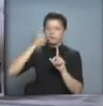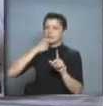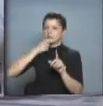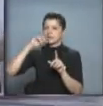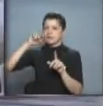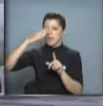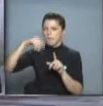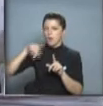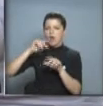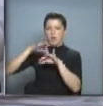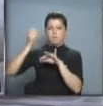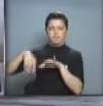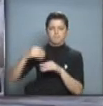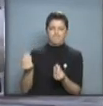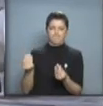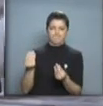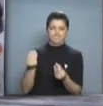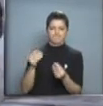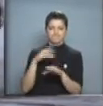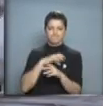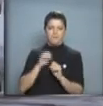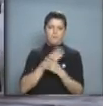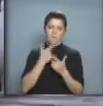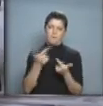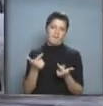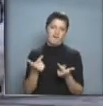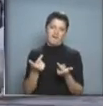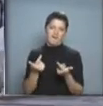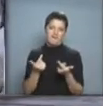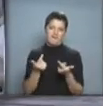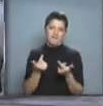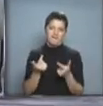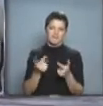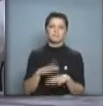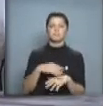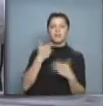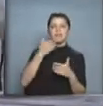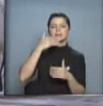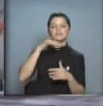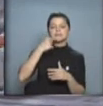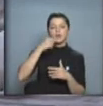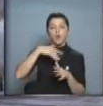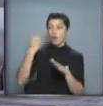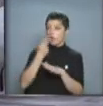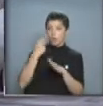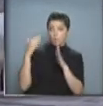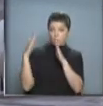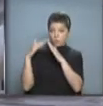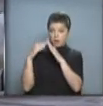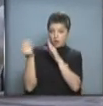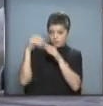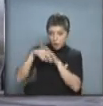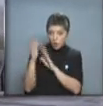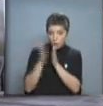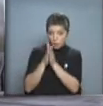casás, no le tenés miedo al divorcio, bueno, es porque es la más... O sea, digo, pueden vivir juntos todo y ya no...